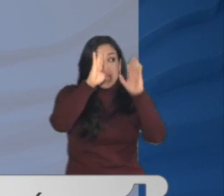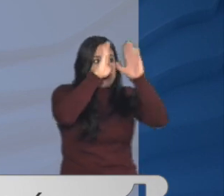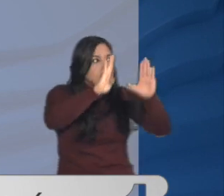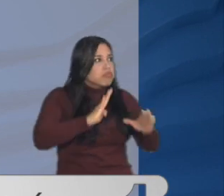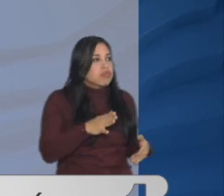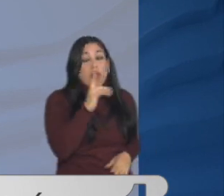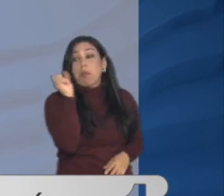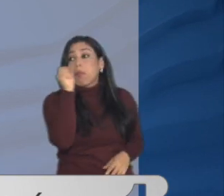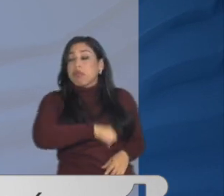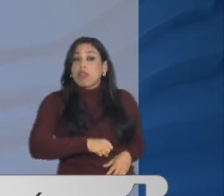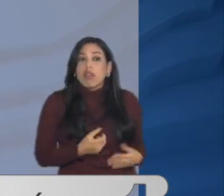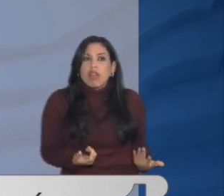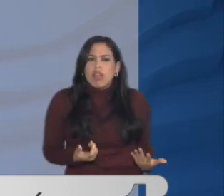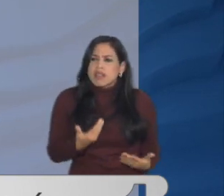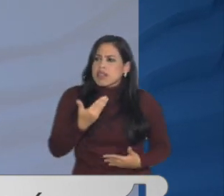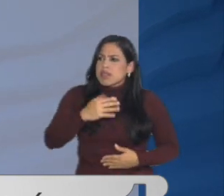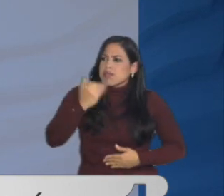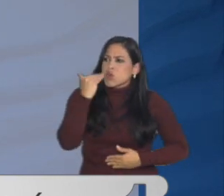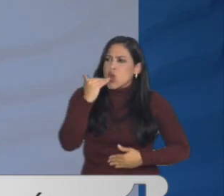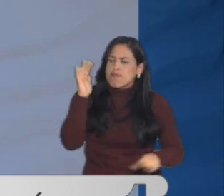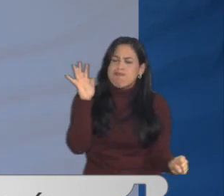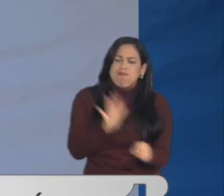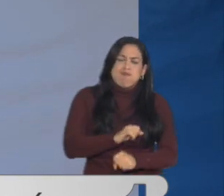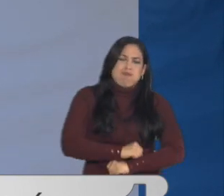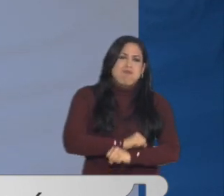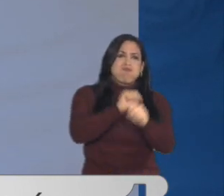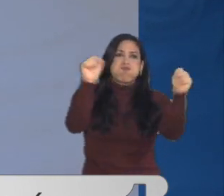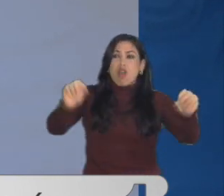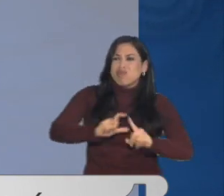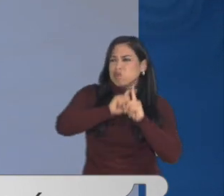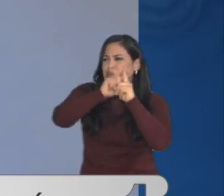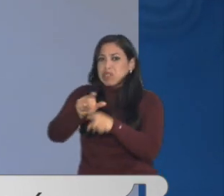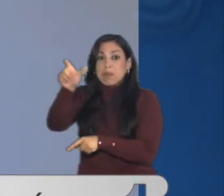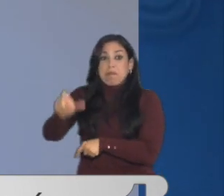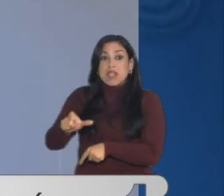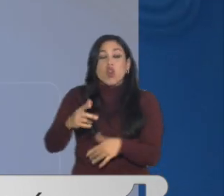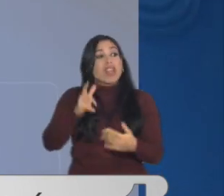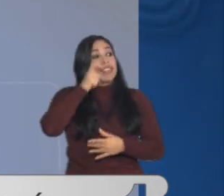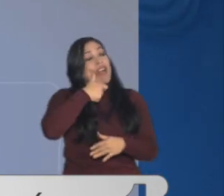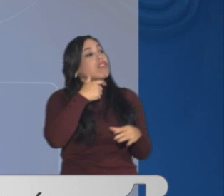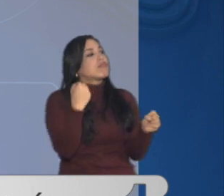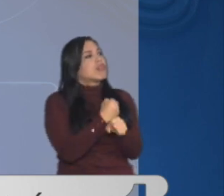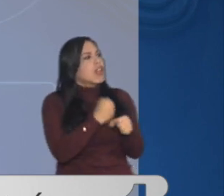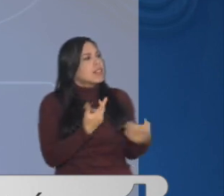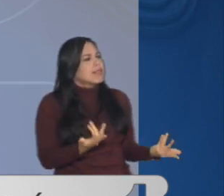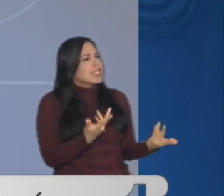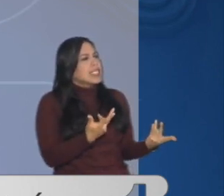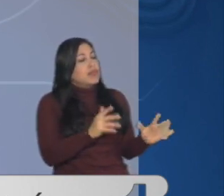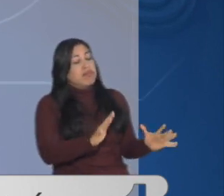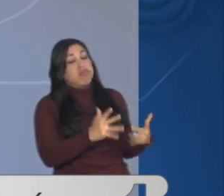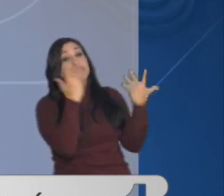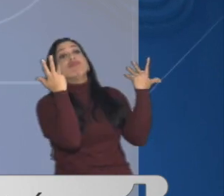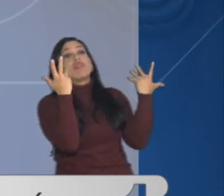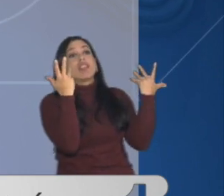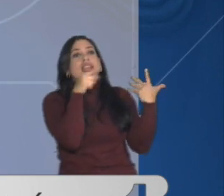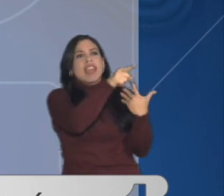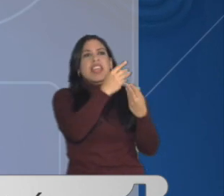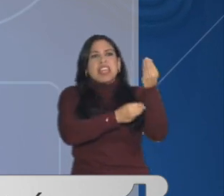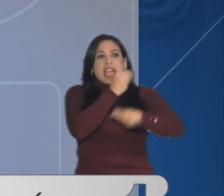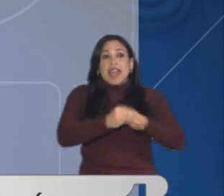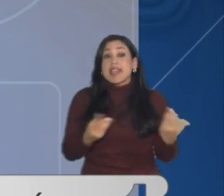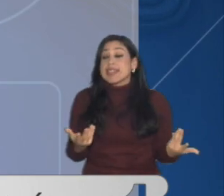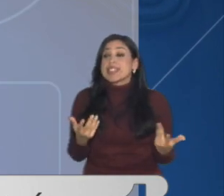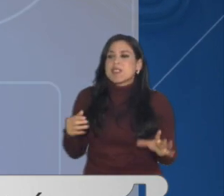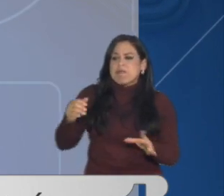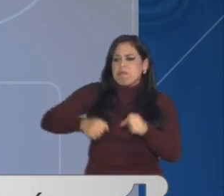lo esperaba. También se alteró, insultó a los asesores que estaban en el lugar e iba